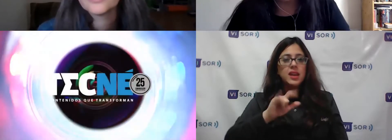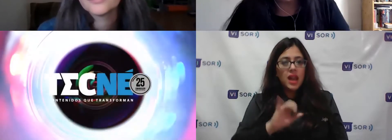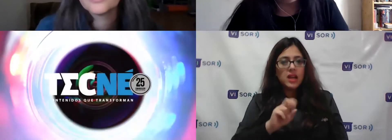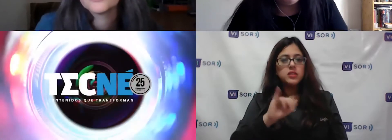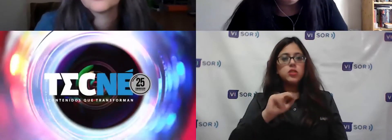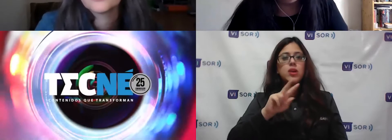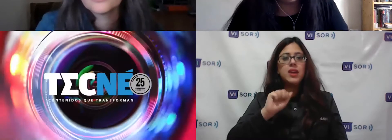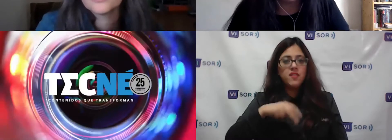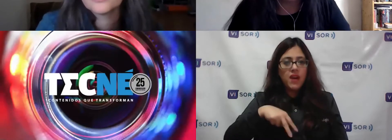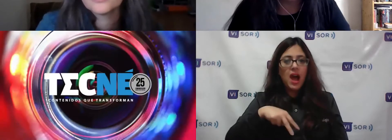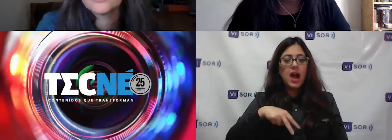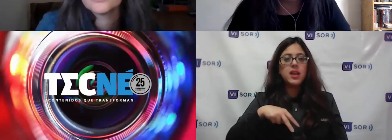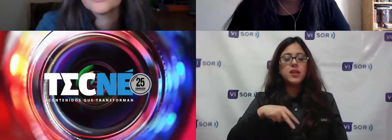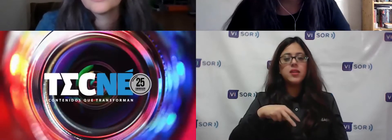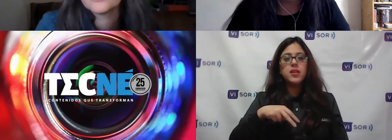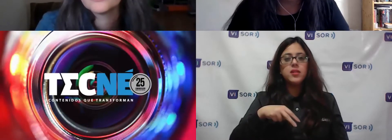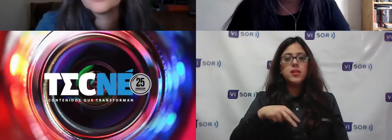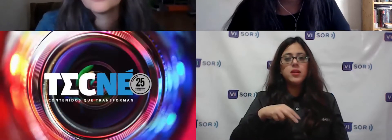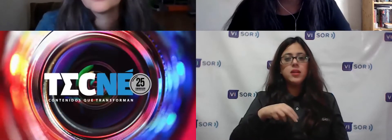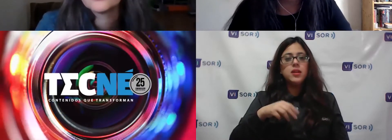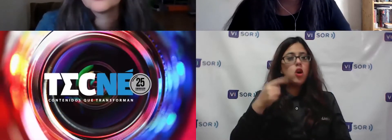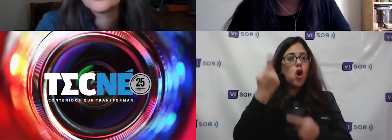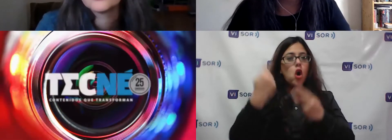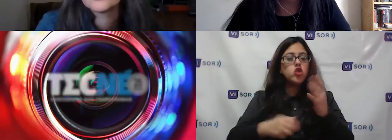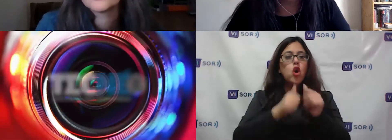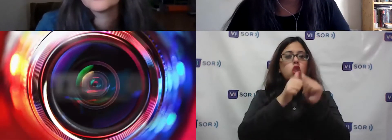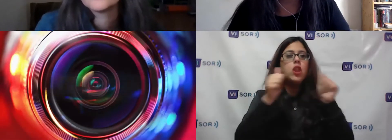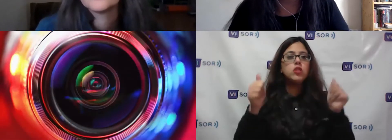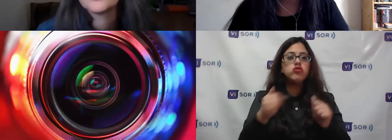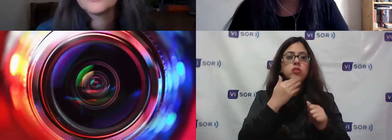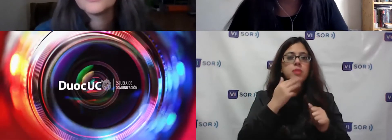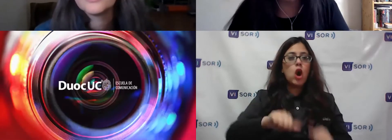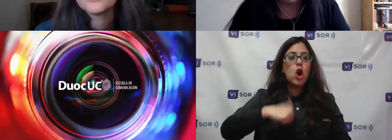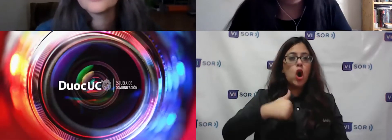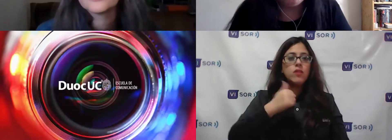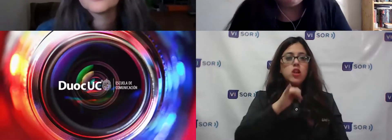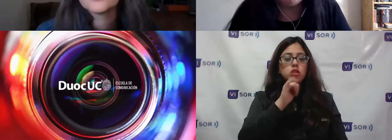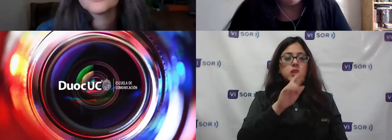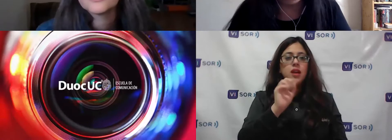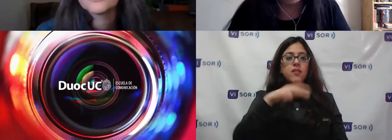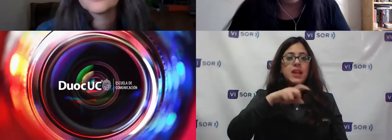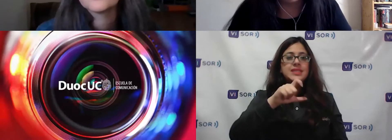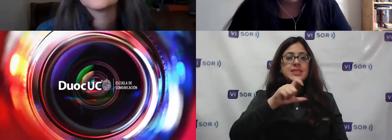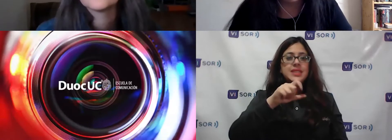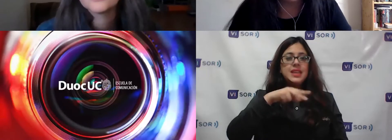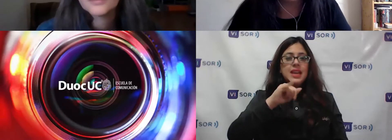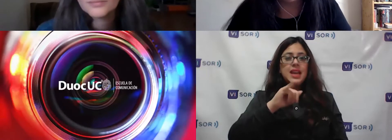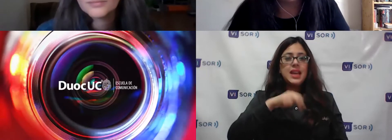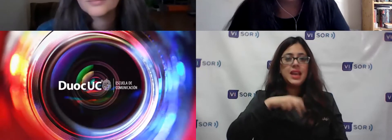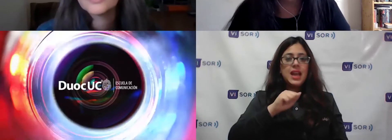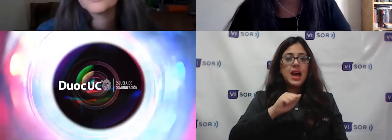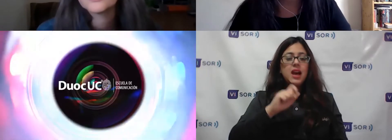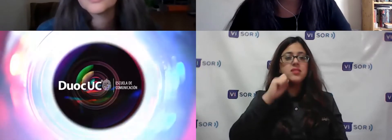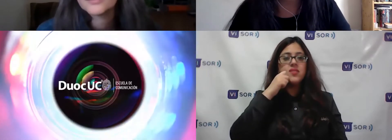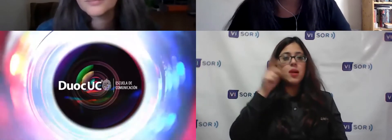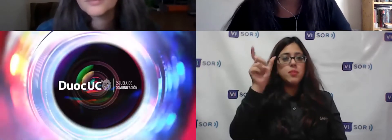físicos y bettina perut hay directorios vídeos emergentes también jóvenes no sé como frank silah carbonell por ejemplo y una gres ado la